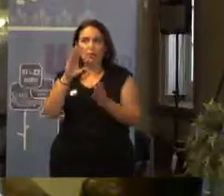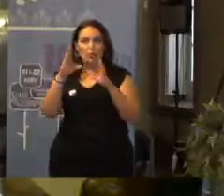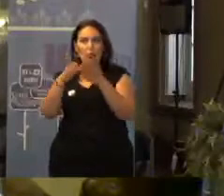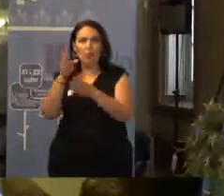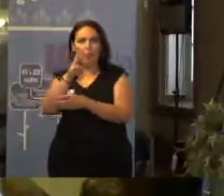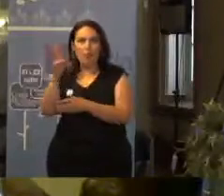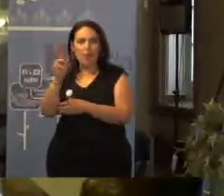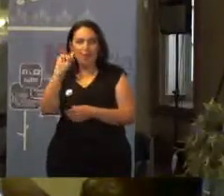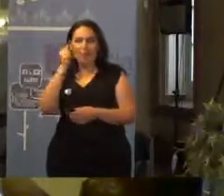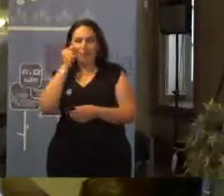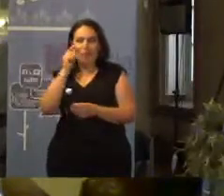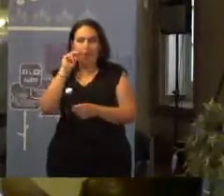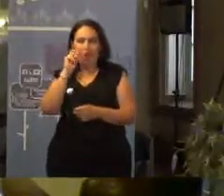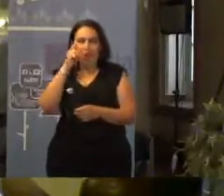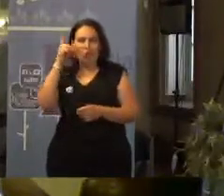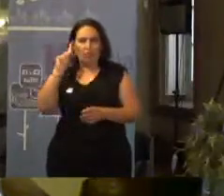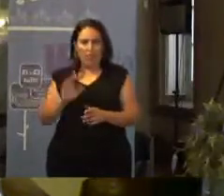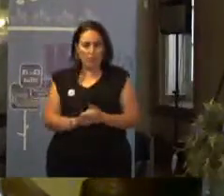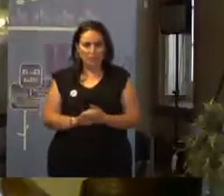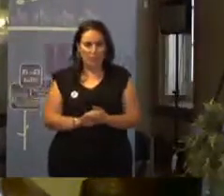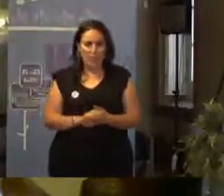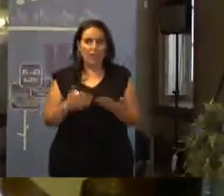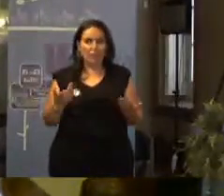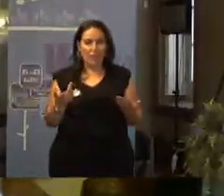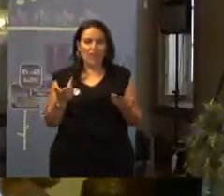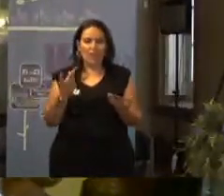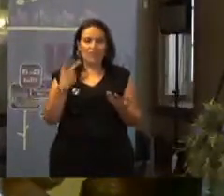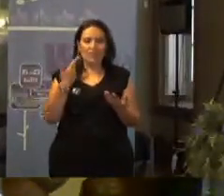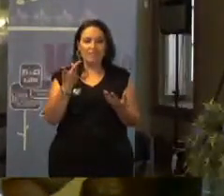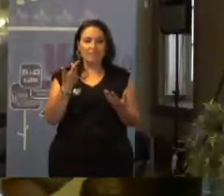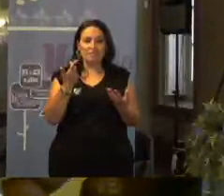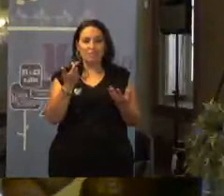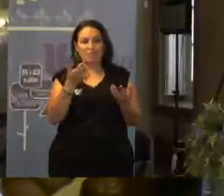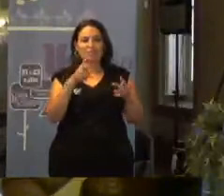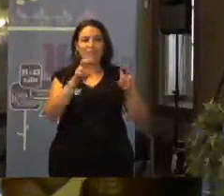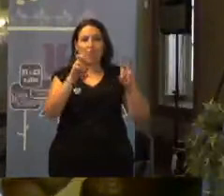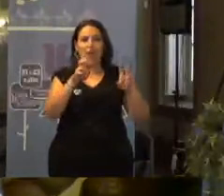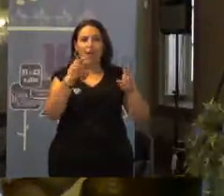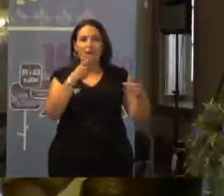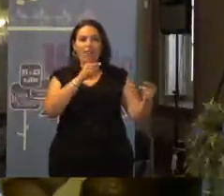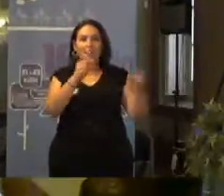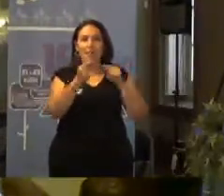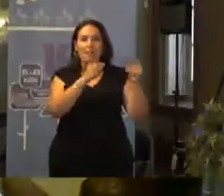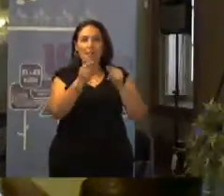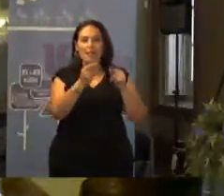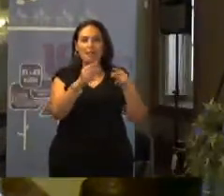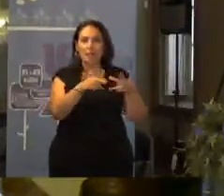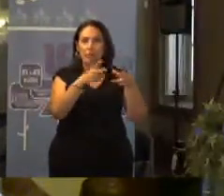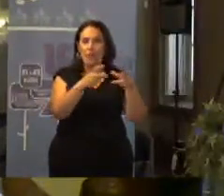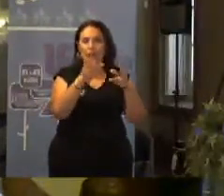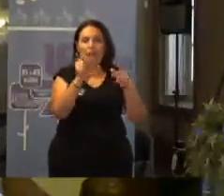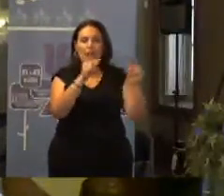outras cousas, e que entón substrae de todo o debate social, político e económico o tema